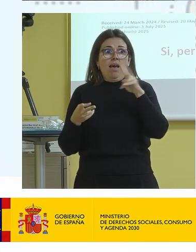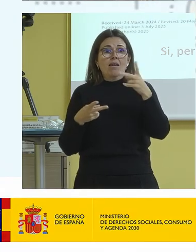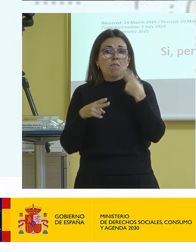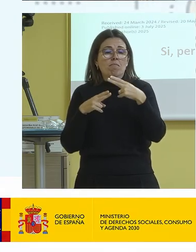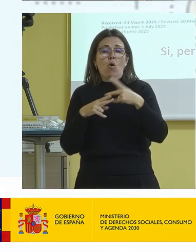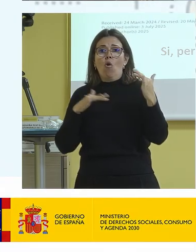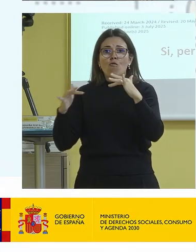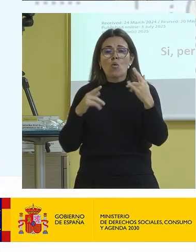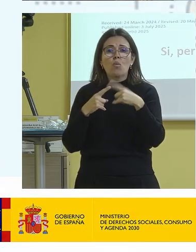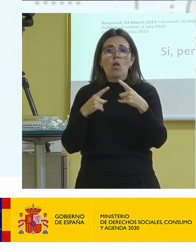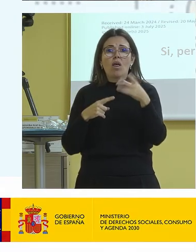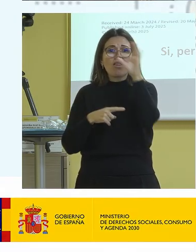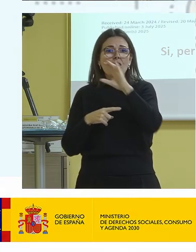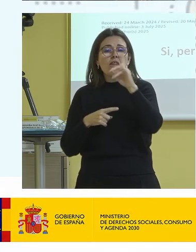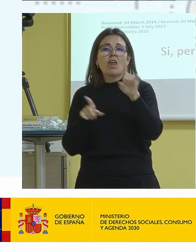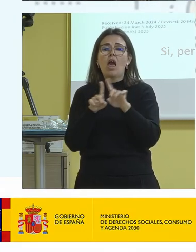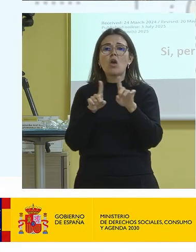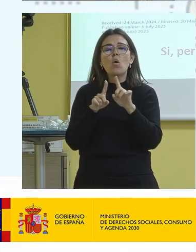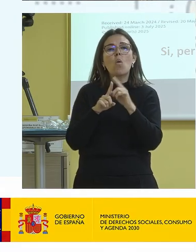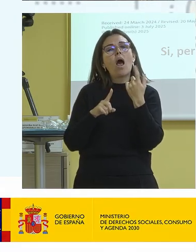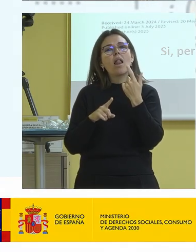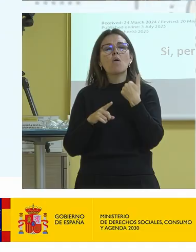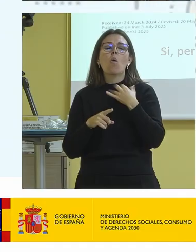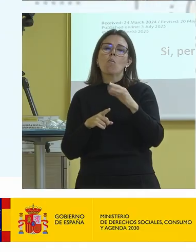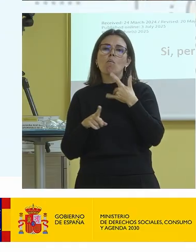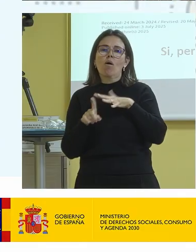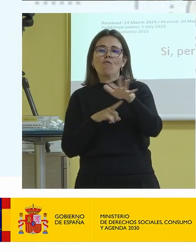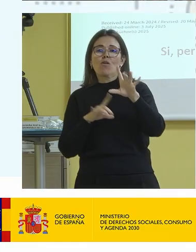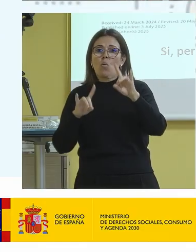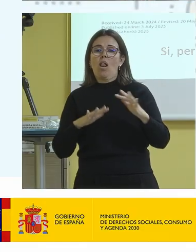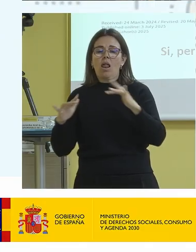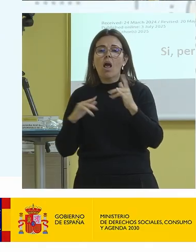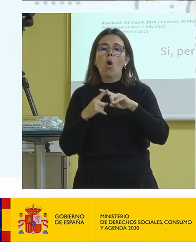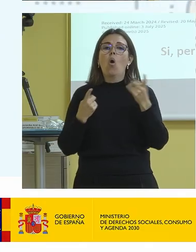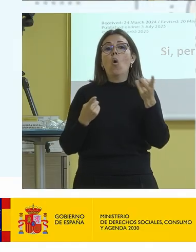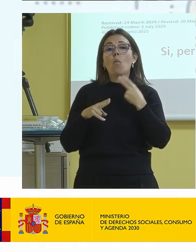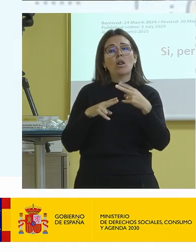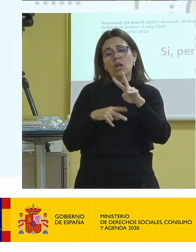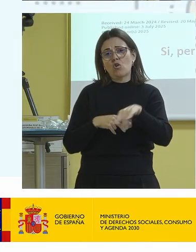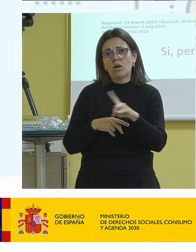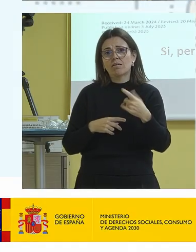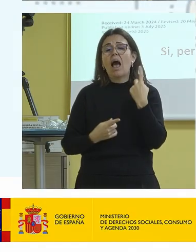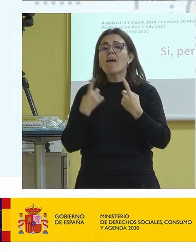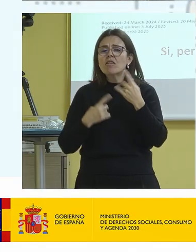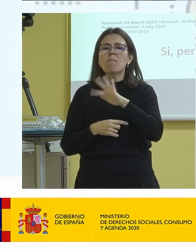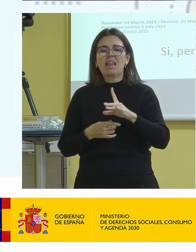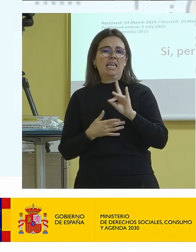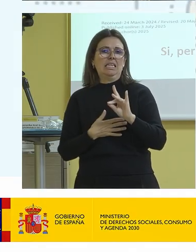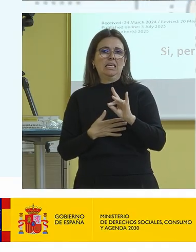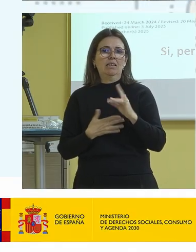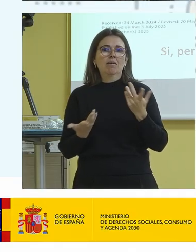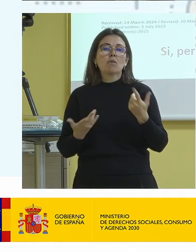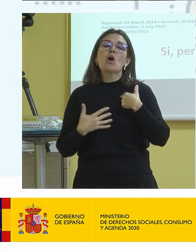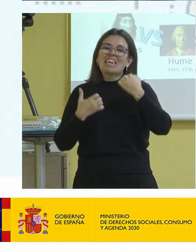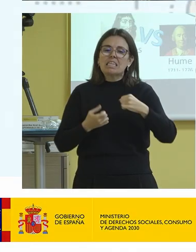partidos de fútbol, la ciencia no puede convertirse en un partido político o en un partido de fútbol, por desgracia. Pero a veces parece que sí, y por tanto eso lo hace también muy resistente